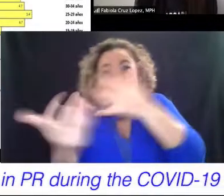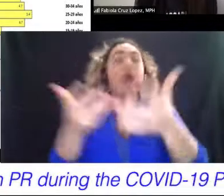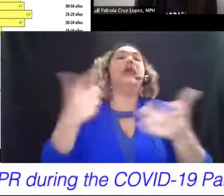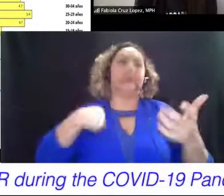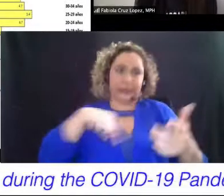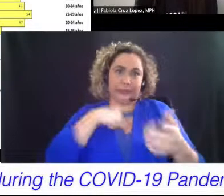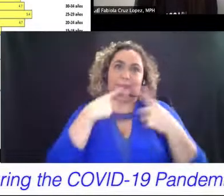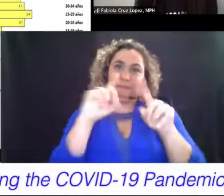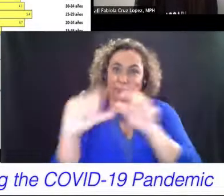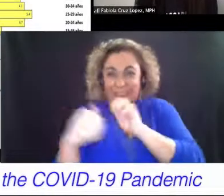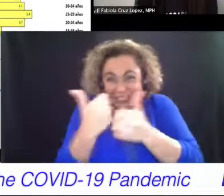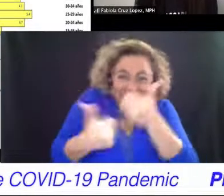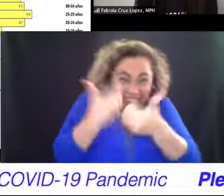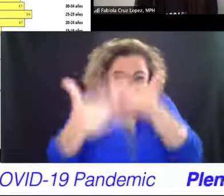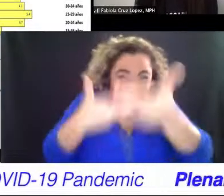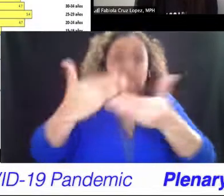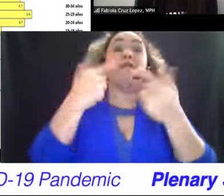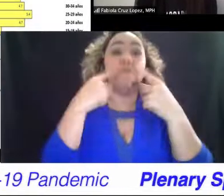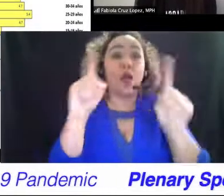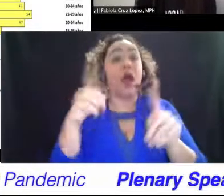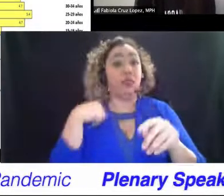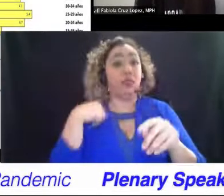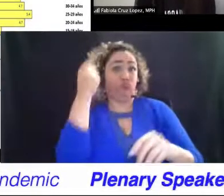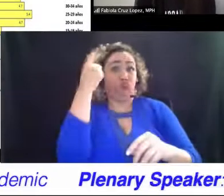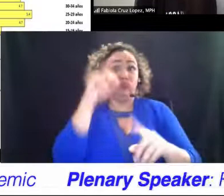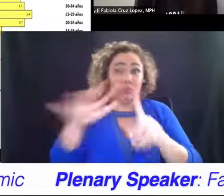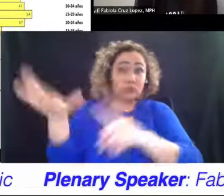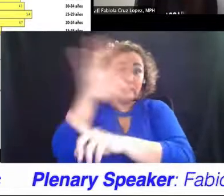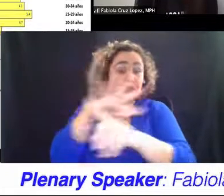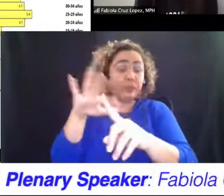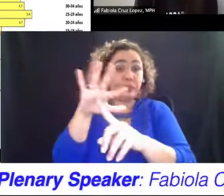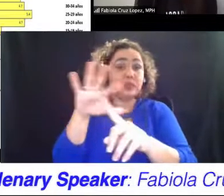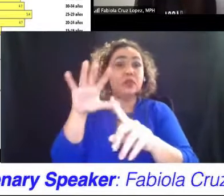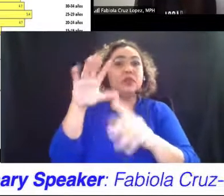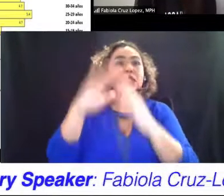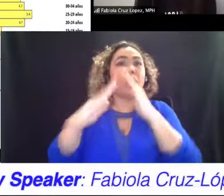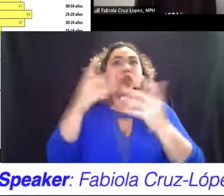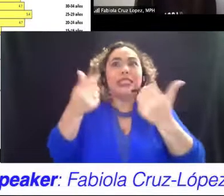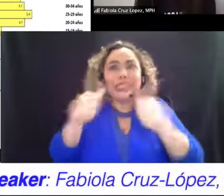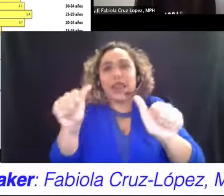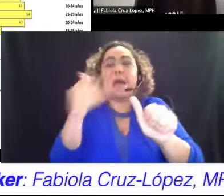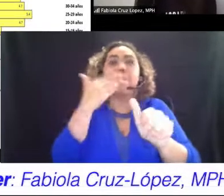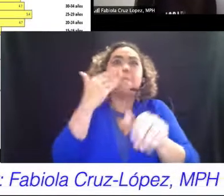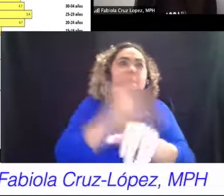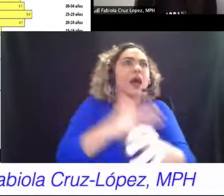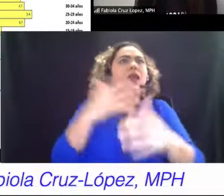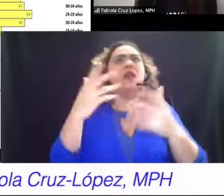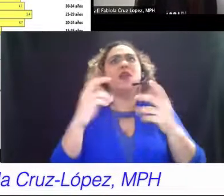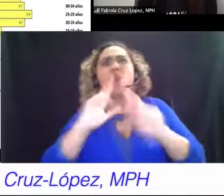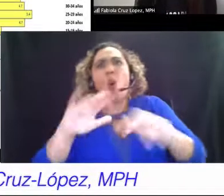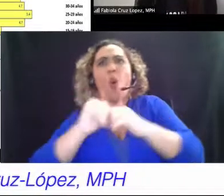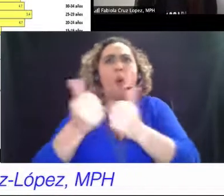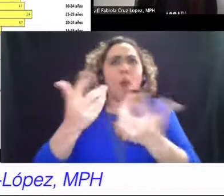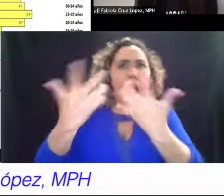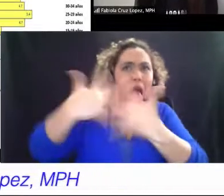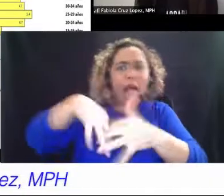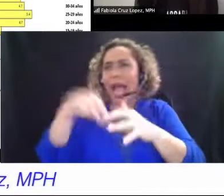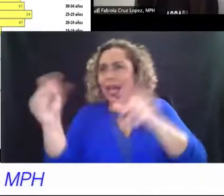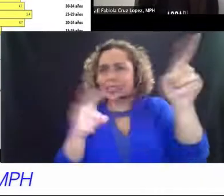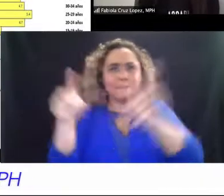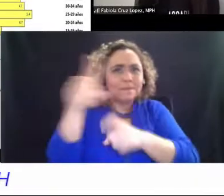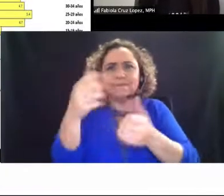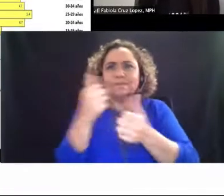y entiendo que han hecho un excelente trabajo en los municipios y todas las respuestas que se han estado integrando.